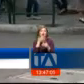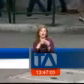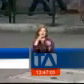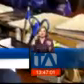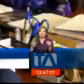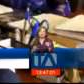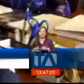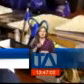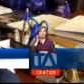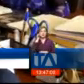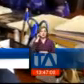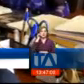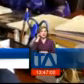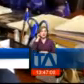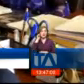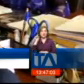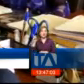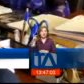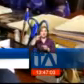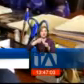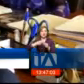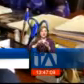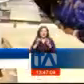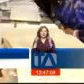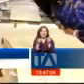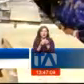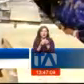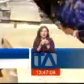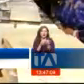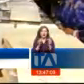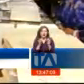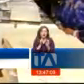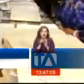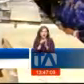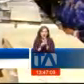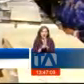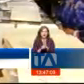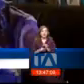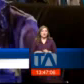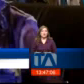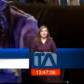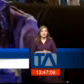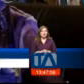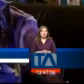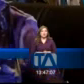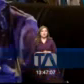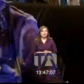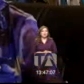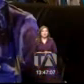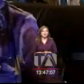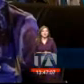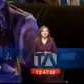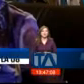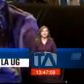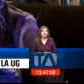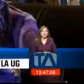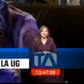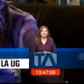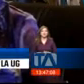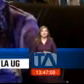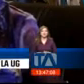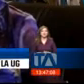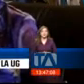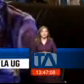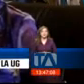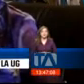costado. Anunciata Valdés, quien formó parte del organismo, dio más detalles sobre esta decisión. Vemos pues que no se ha podido,